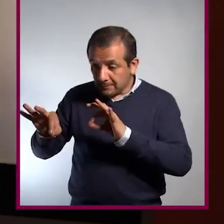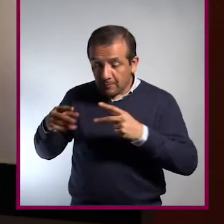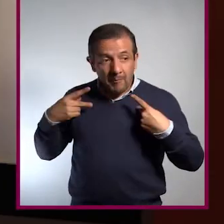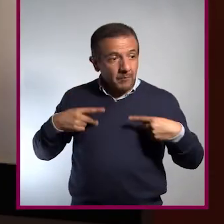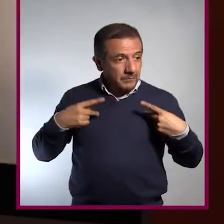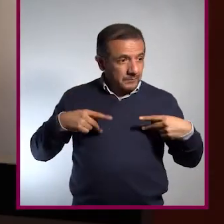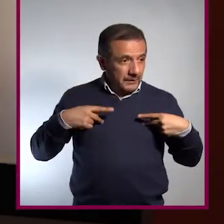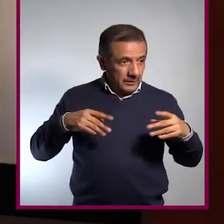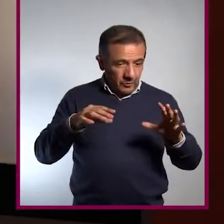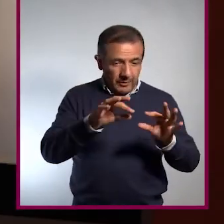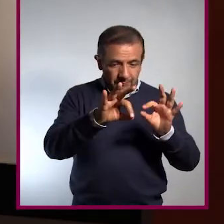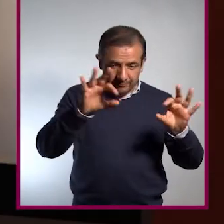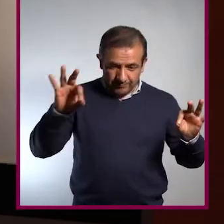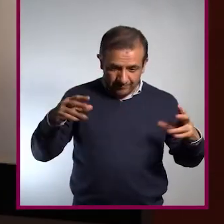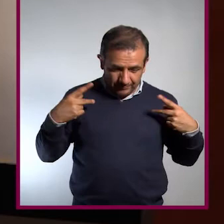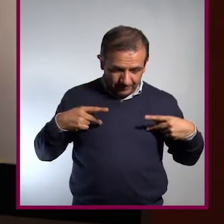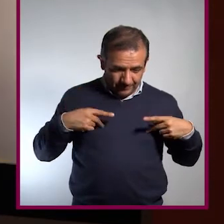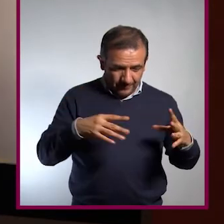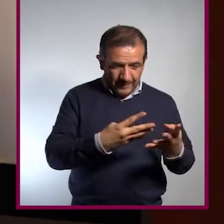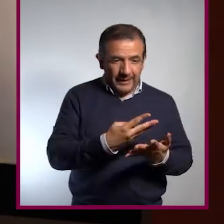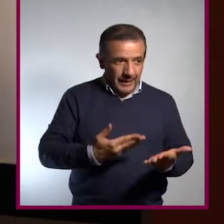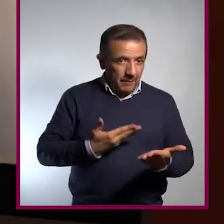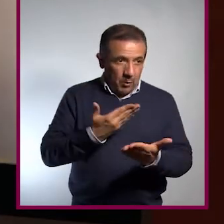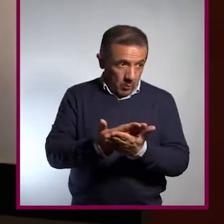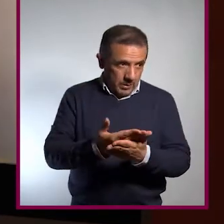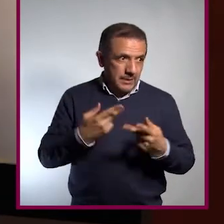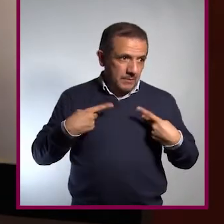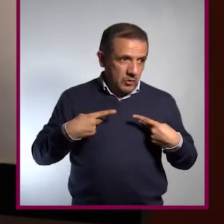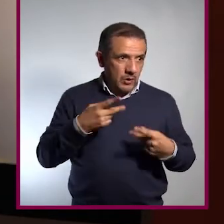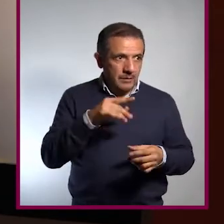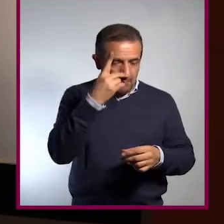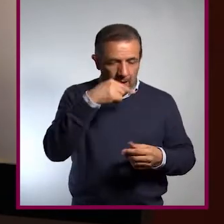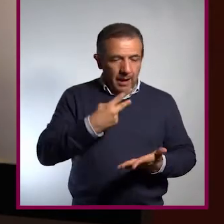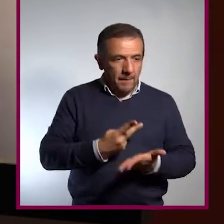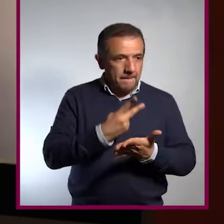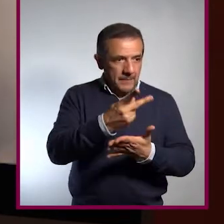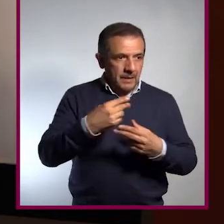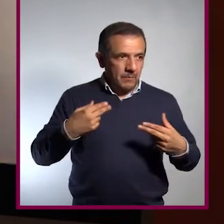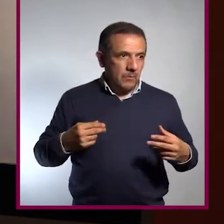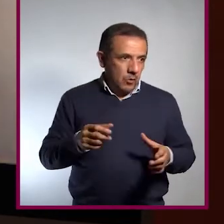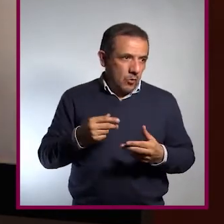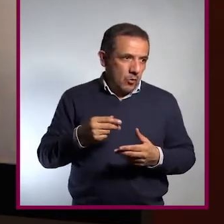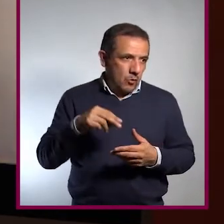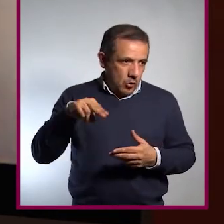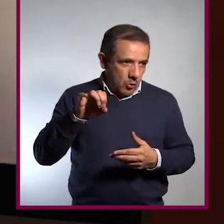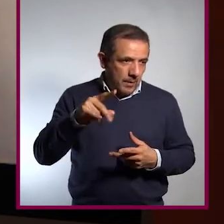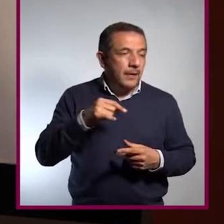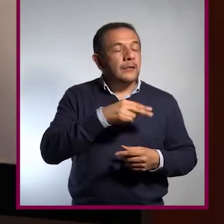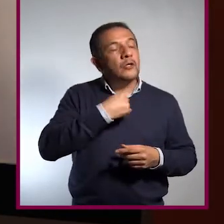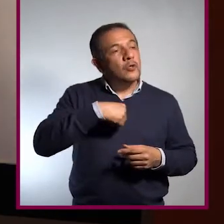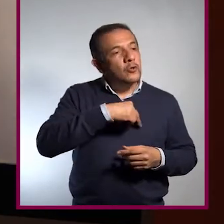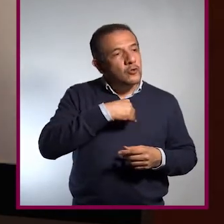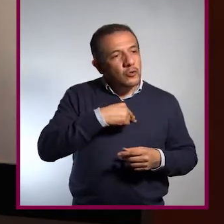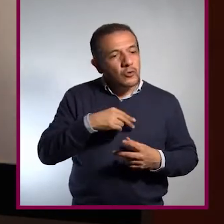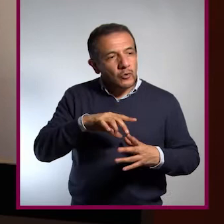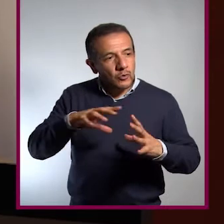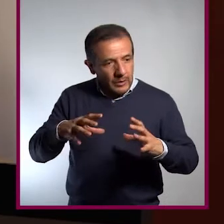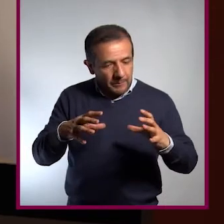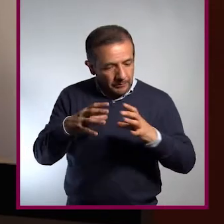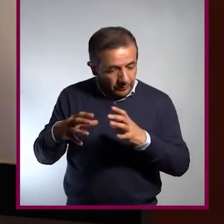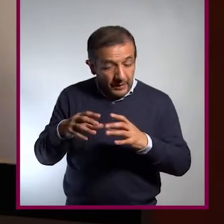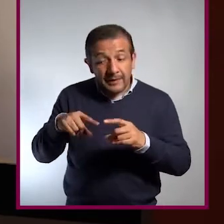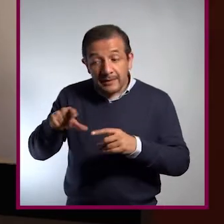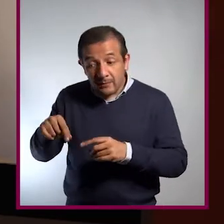del Nobel, se reúne una asamblea del Nobel y esta asamblea es la que va a hacer, por medio de votación, una decisión de quién va a